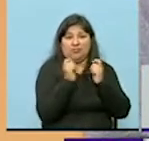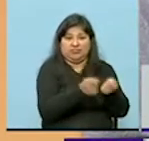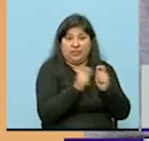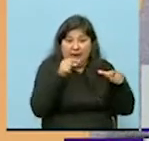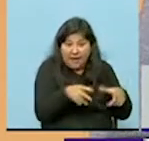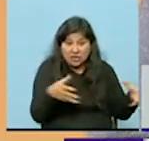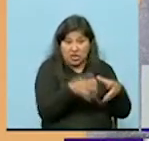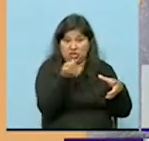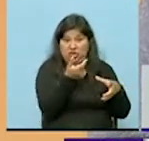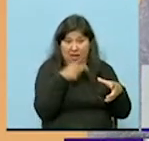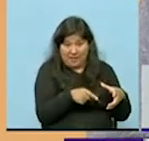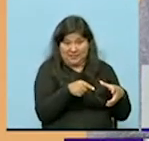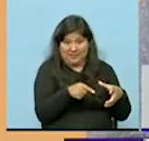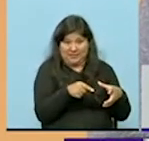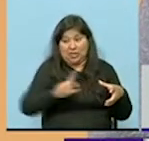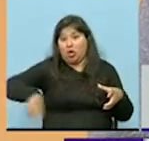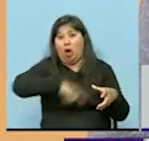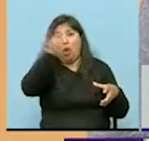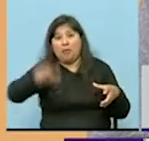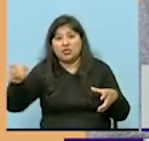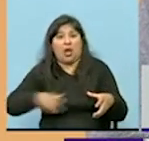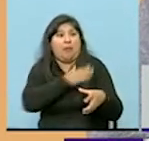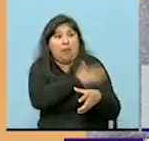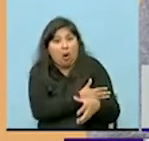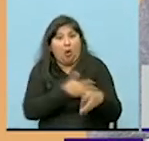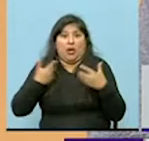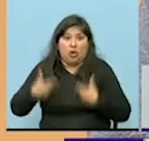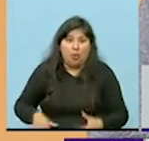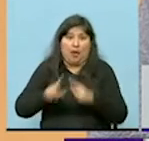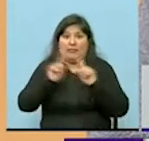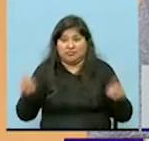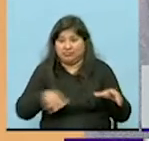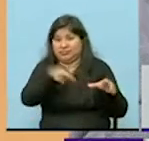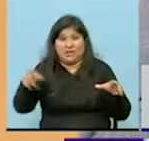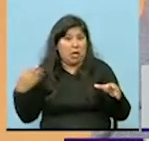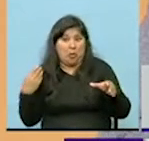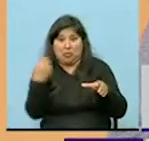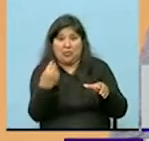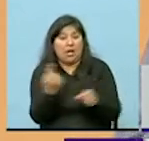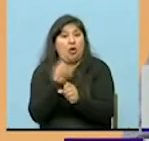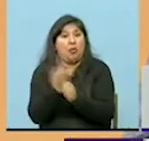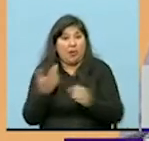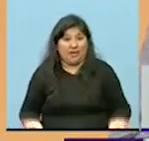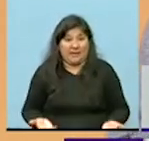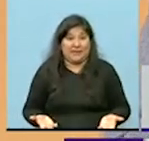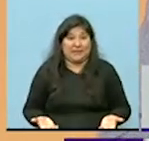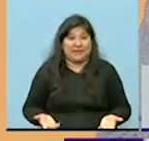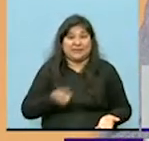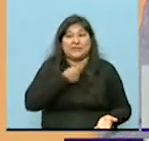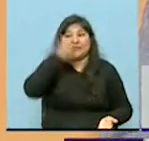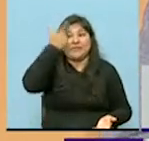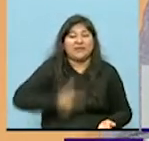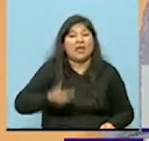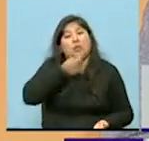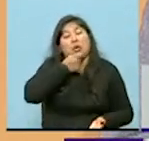a lo que me sucedió a mí un abuelo muerto de hambre que vino de europa claro como yo soy blanco y no marrón parece que